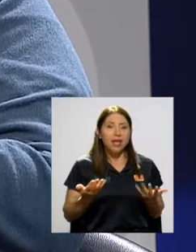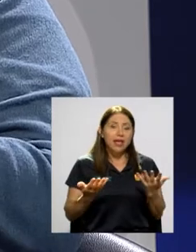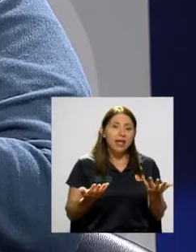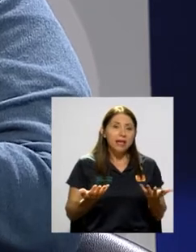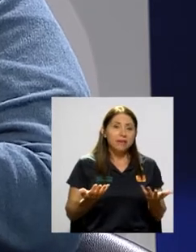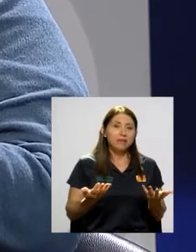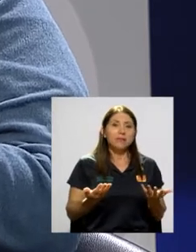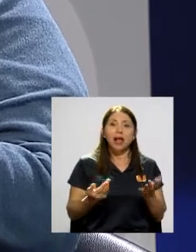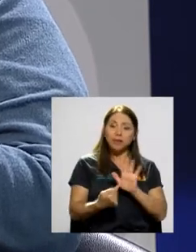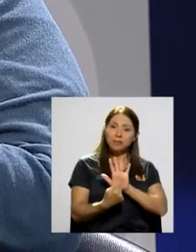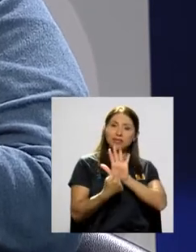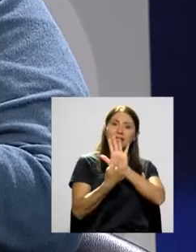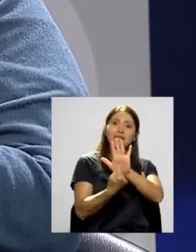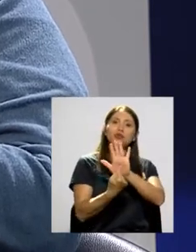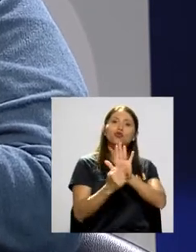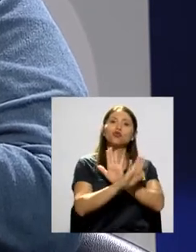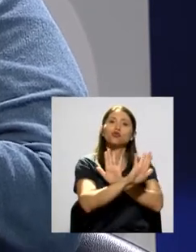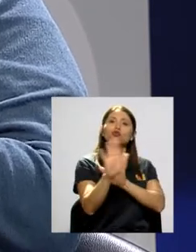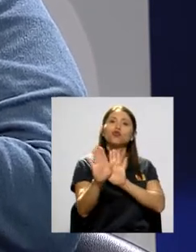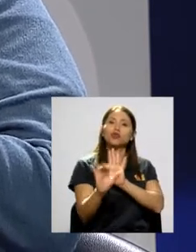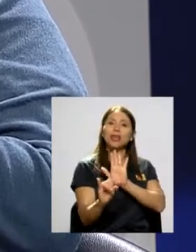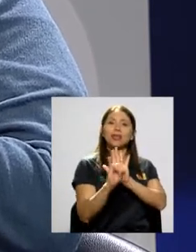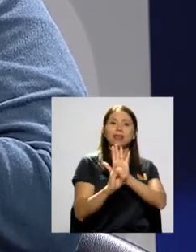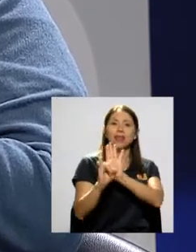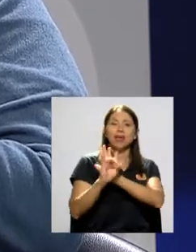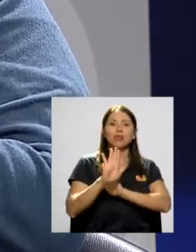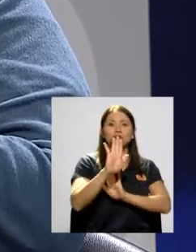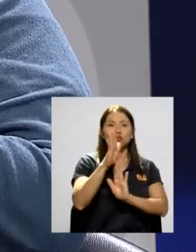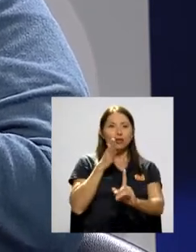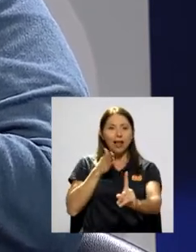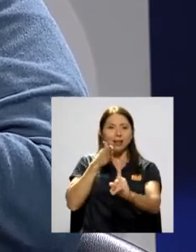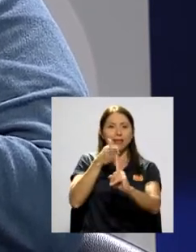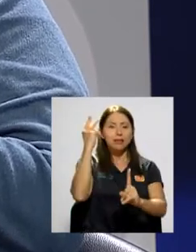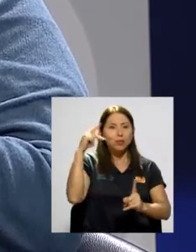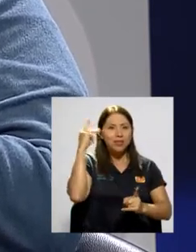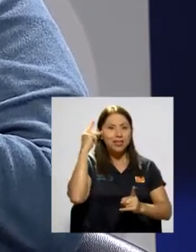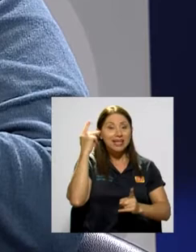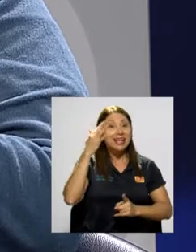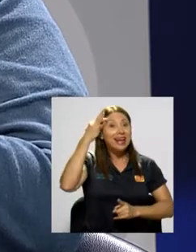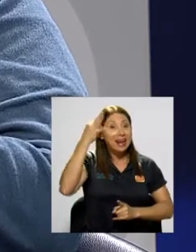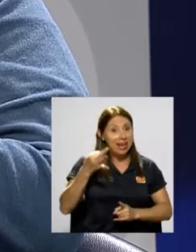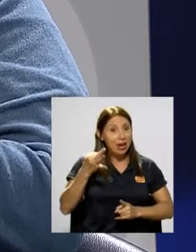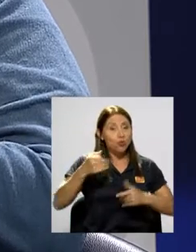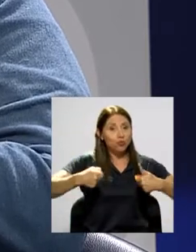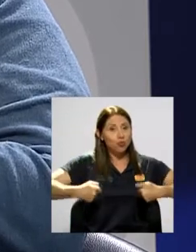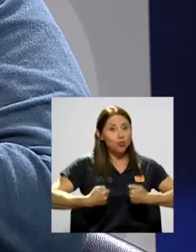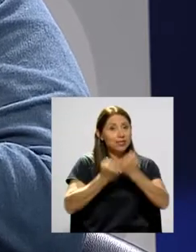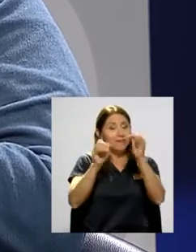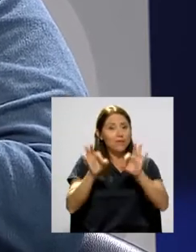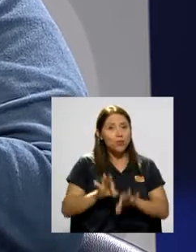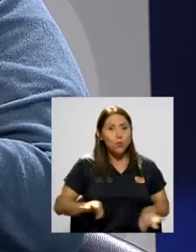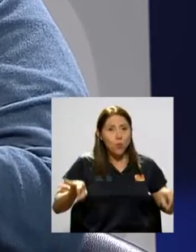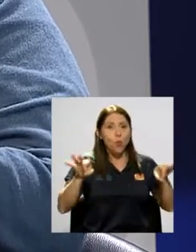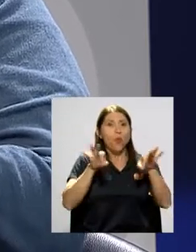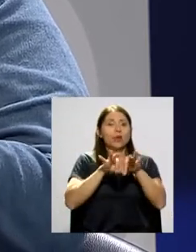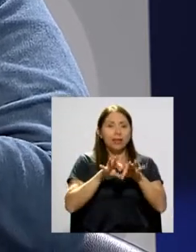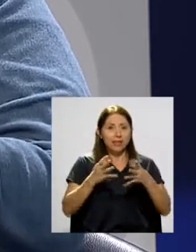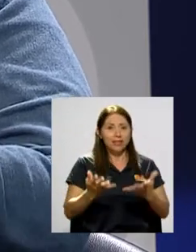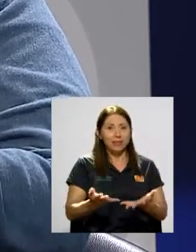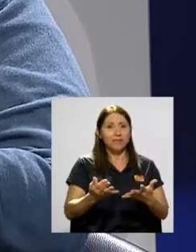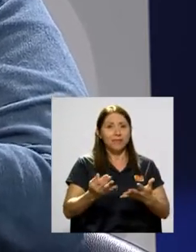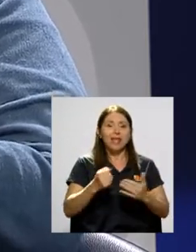sus identidades y sus lealtades políticas. Creo que hay un desafío importante ahí de